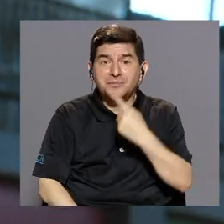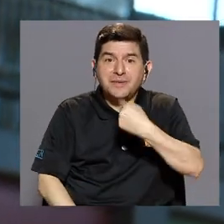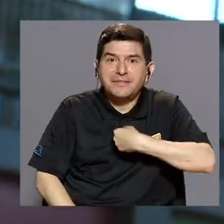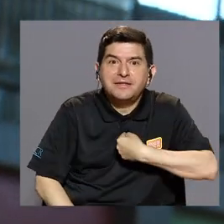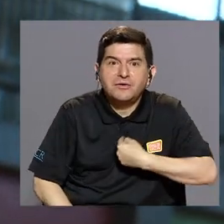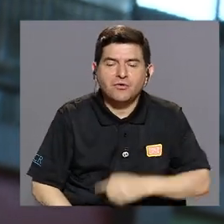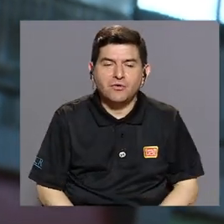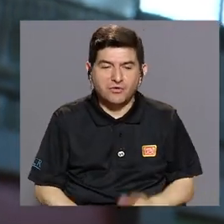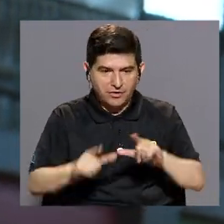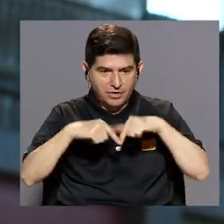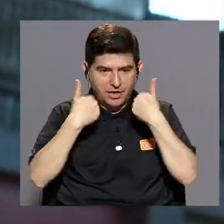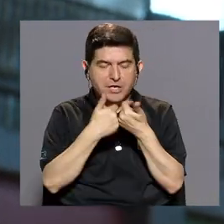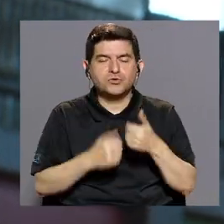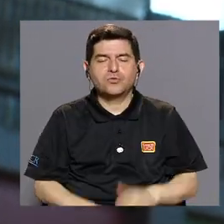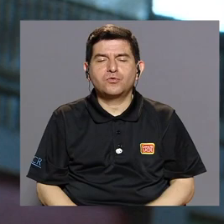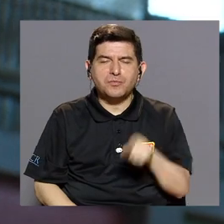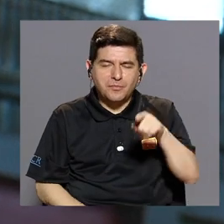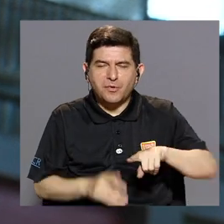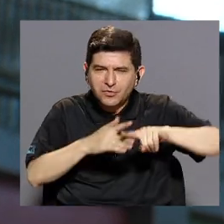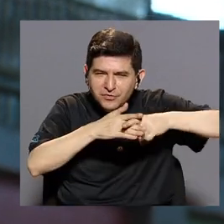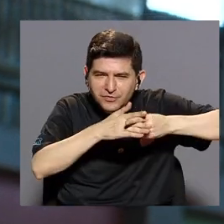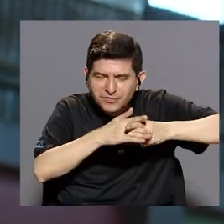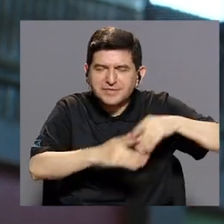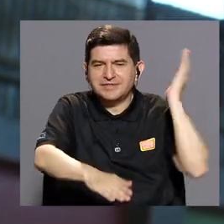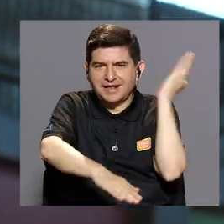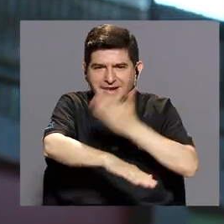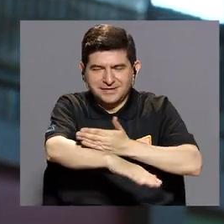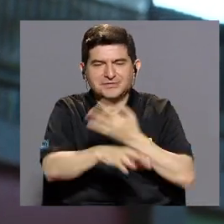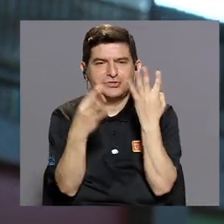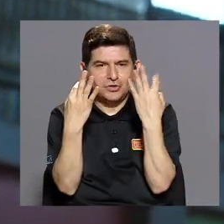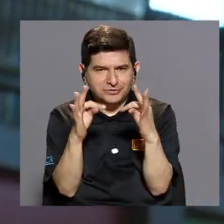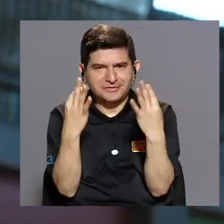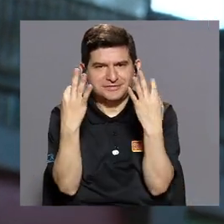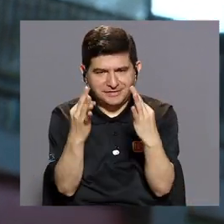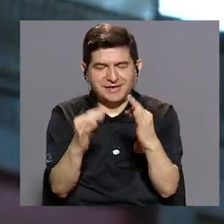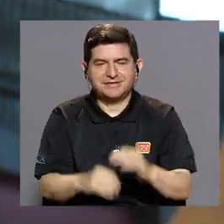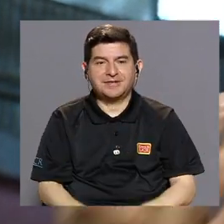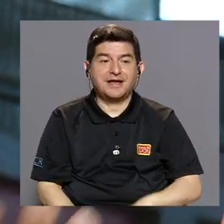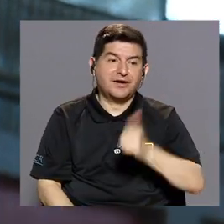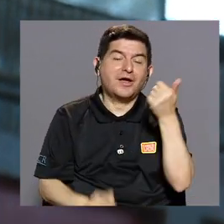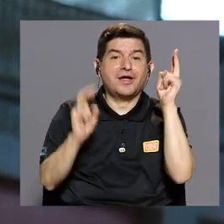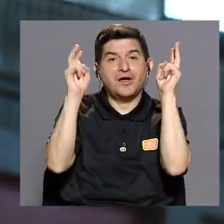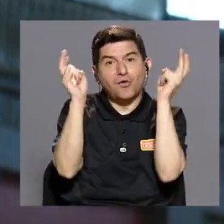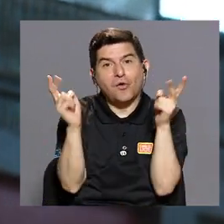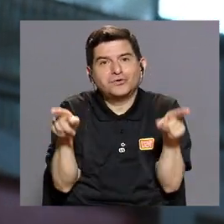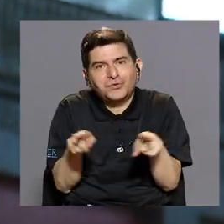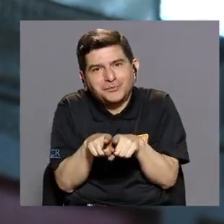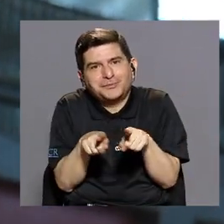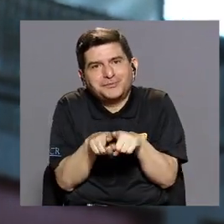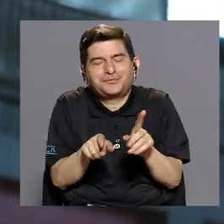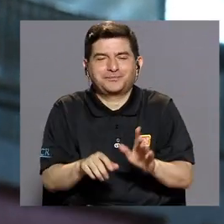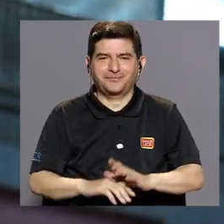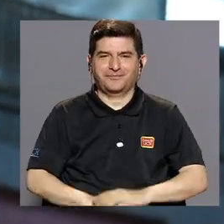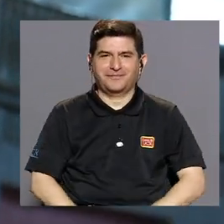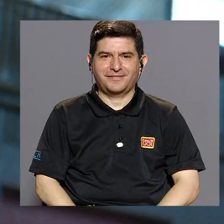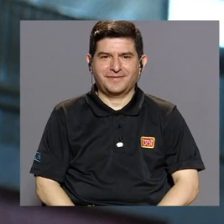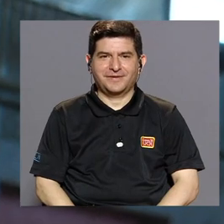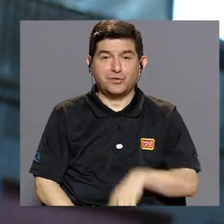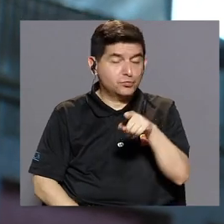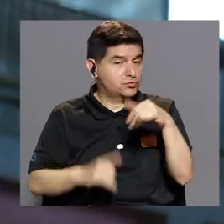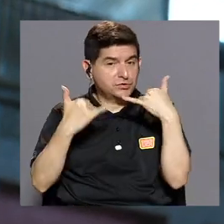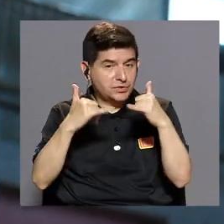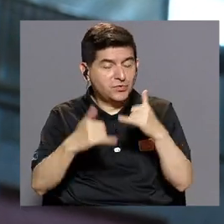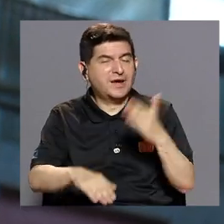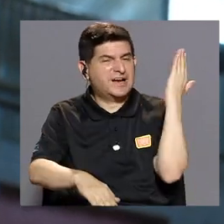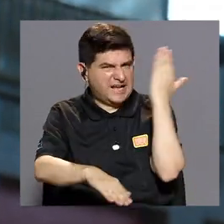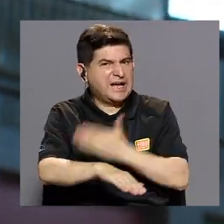entonces es un grupo que está en proceso de adaptación de lesiones. Tratamos de ese es otro tema también, ¿verdad? No está